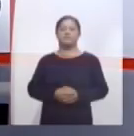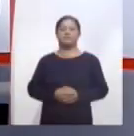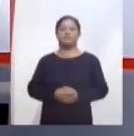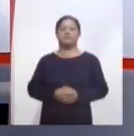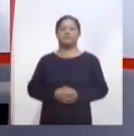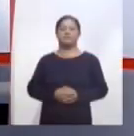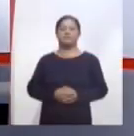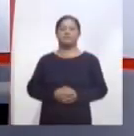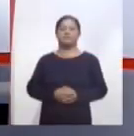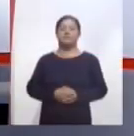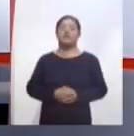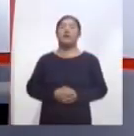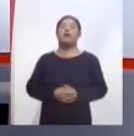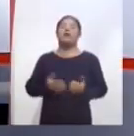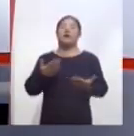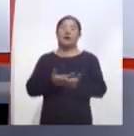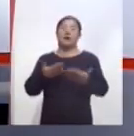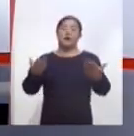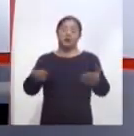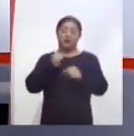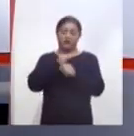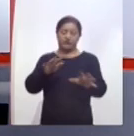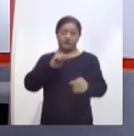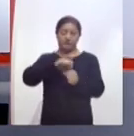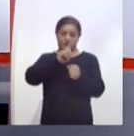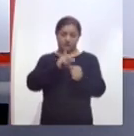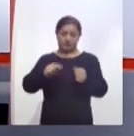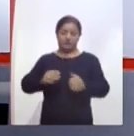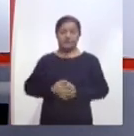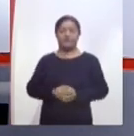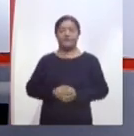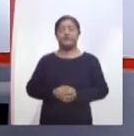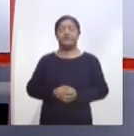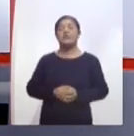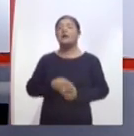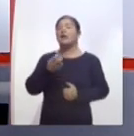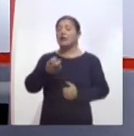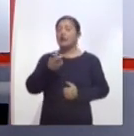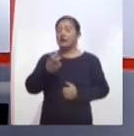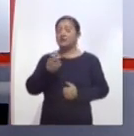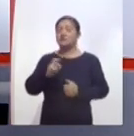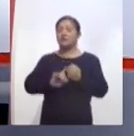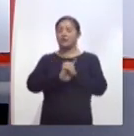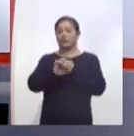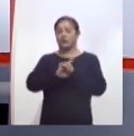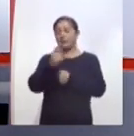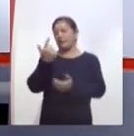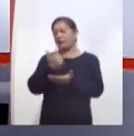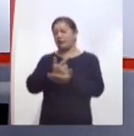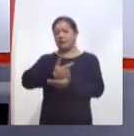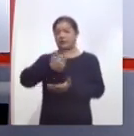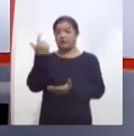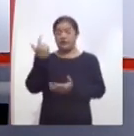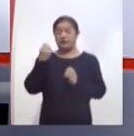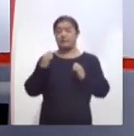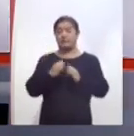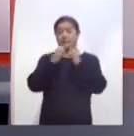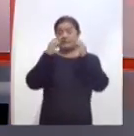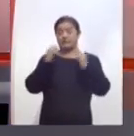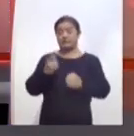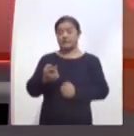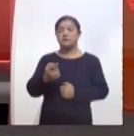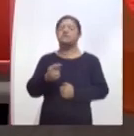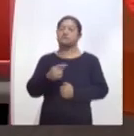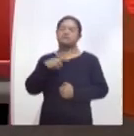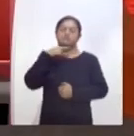Vamos a la información nacional. De esta crisis transitoria saldremos pronto, es lo que dice el presidente López Obrador.